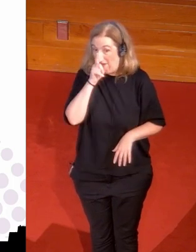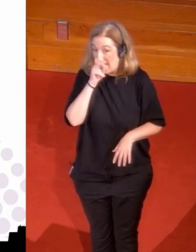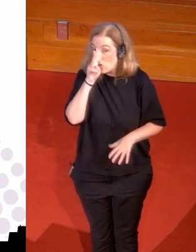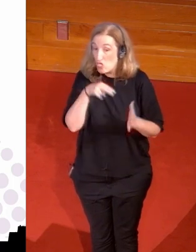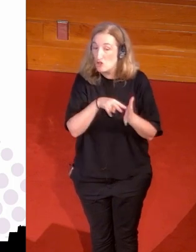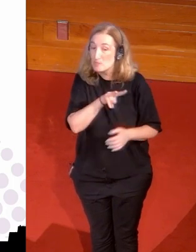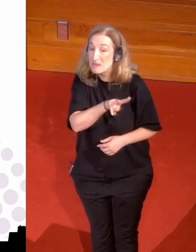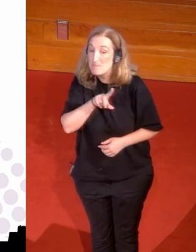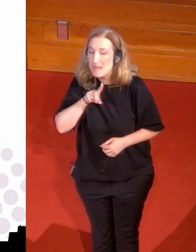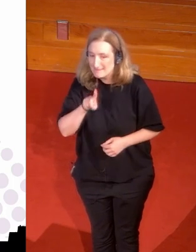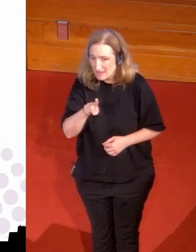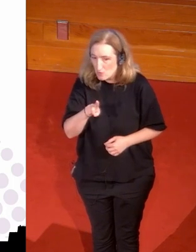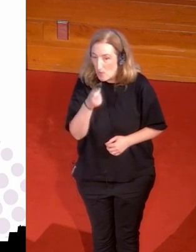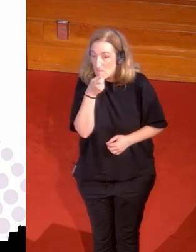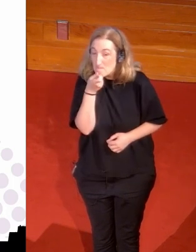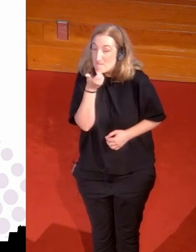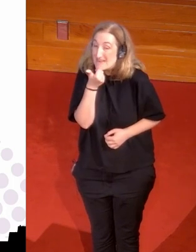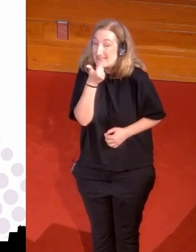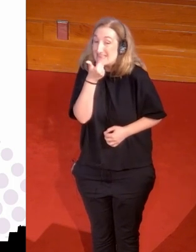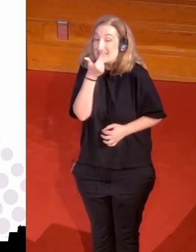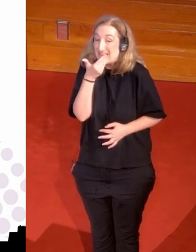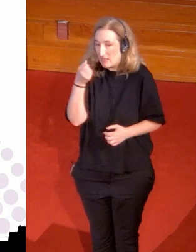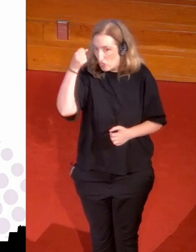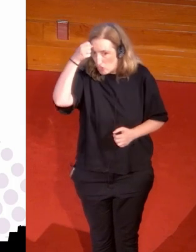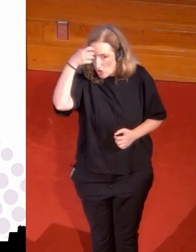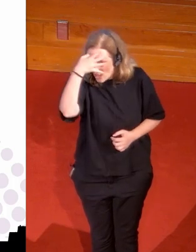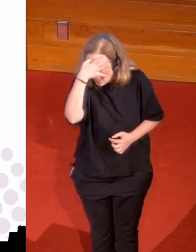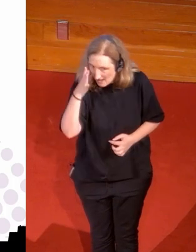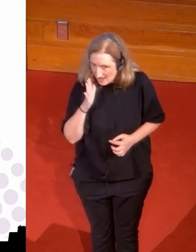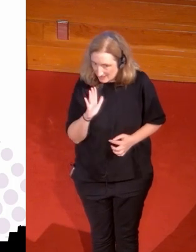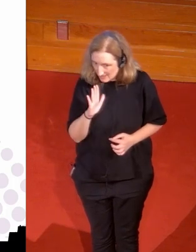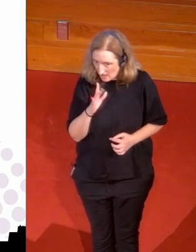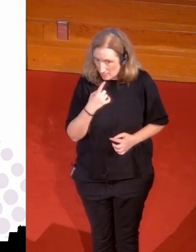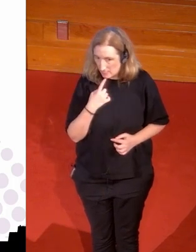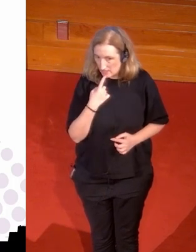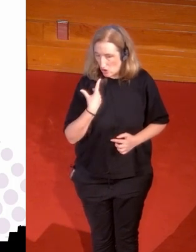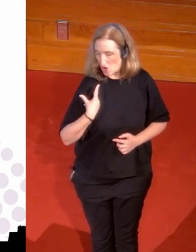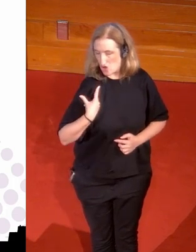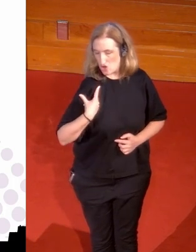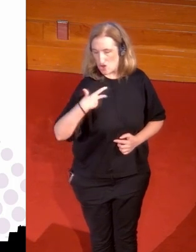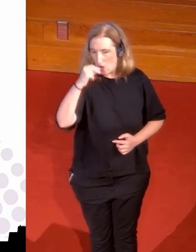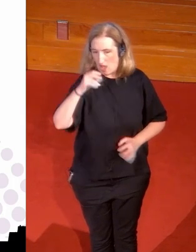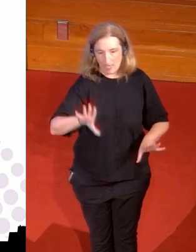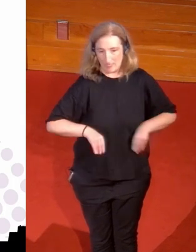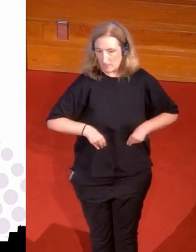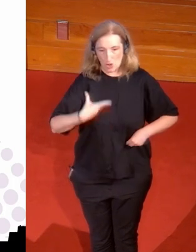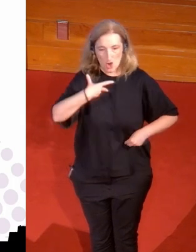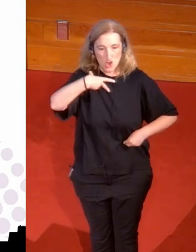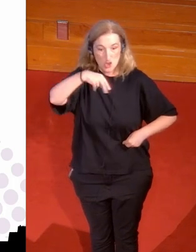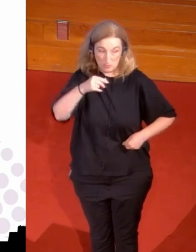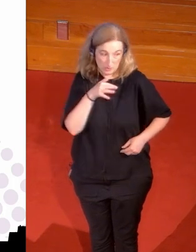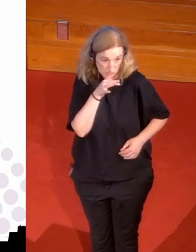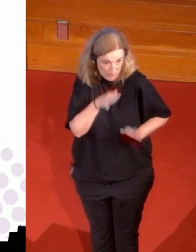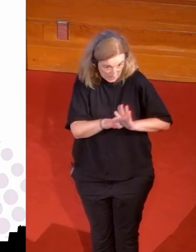2021 cuando eh Donald Trump negó se negó a aceptar y sigue